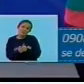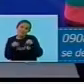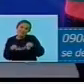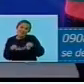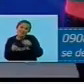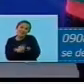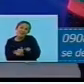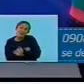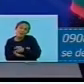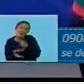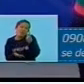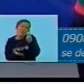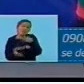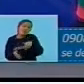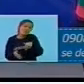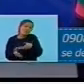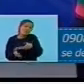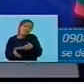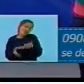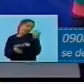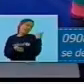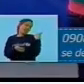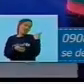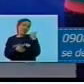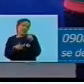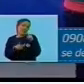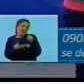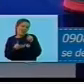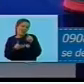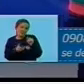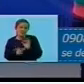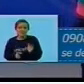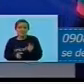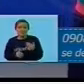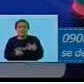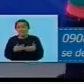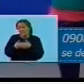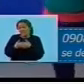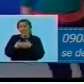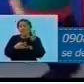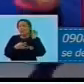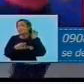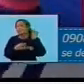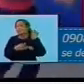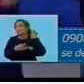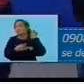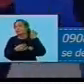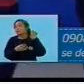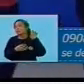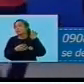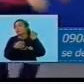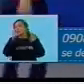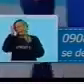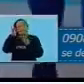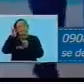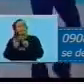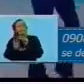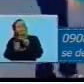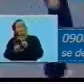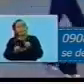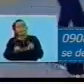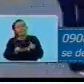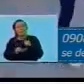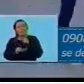exactamente a 2 metros tuyos detrás. O sea, no estamos muy lejos, pero estamos cerca escuchando todas las historias con Natalia, estas historias que proponemos para